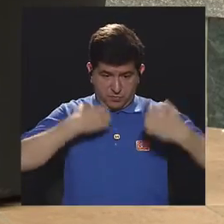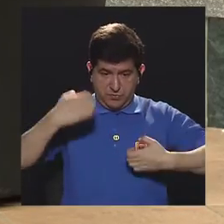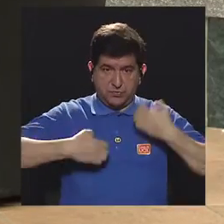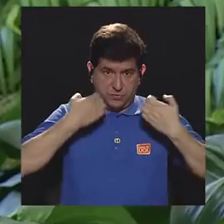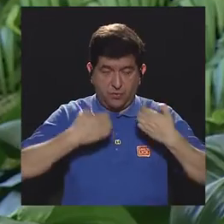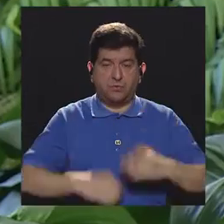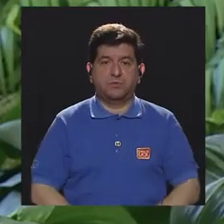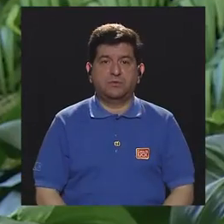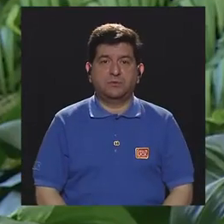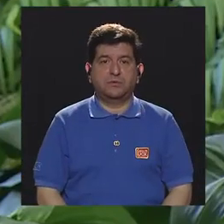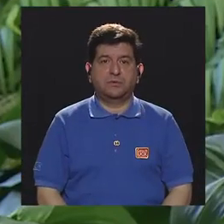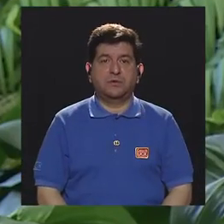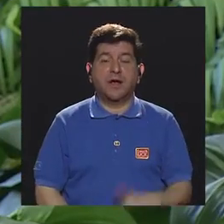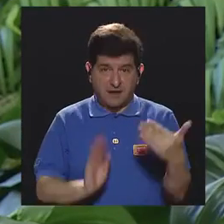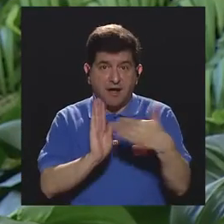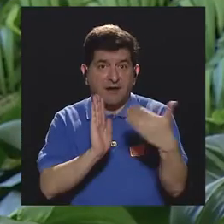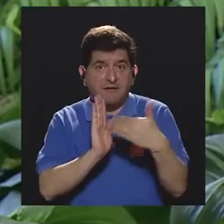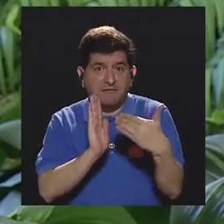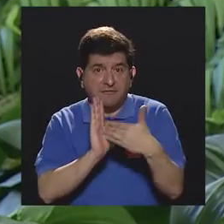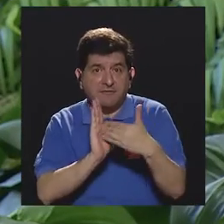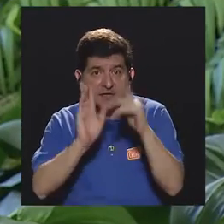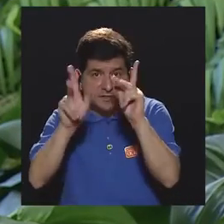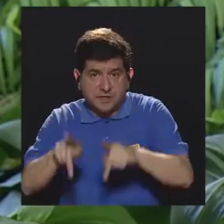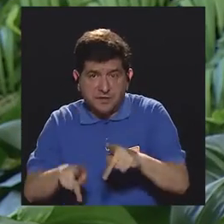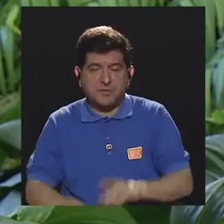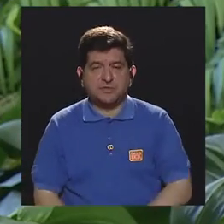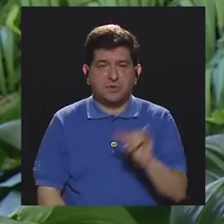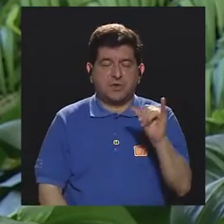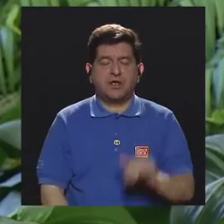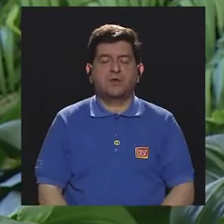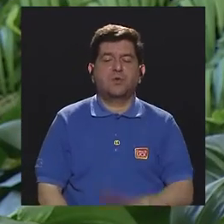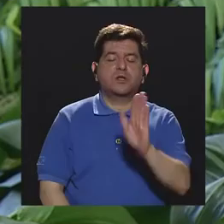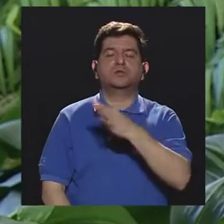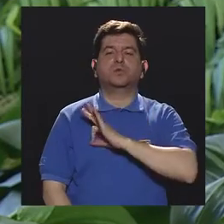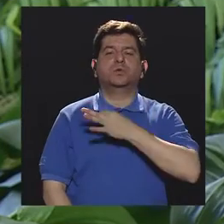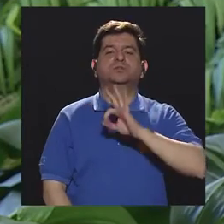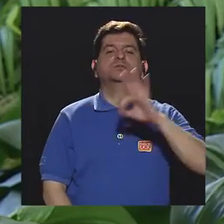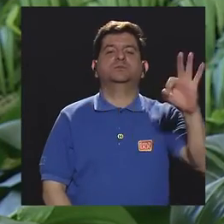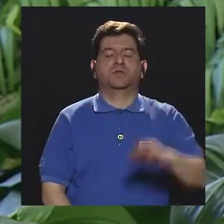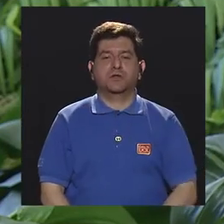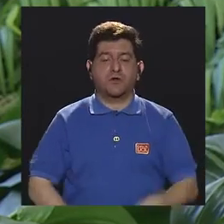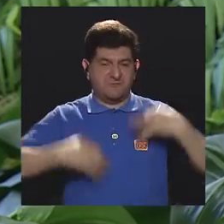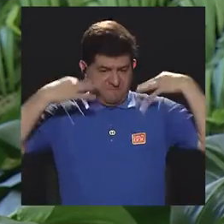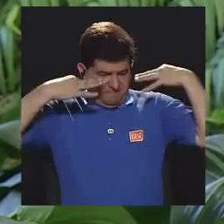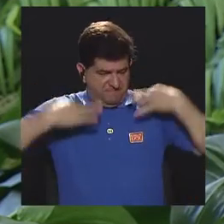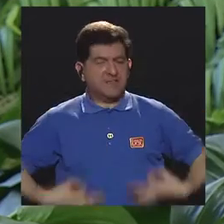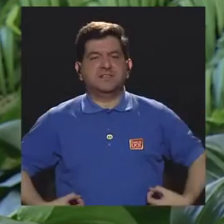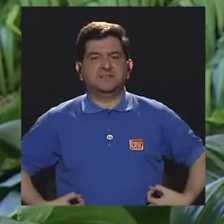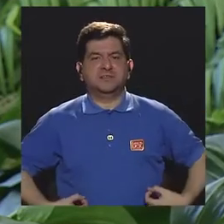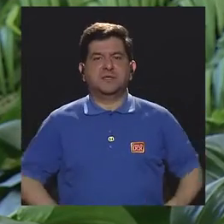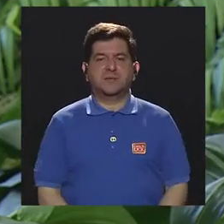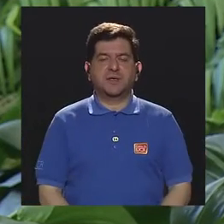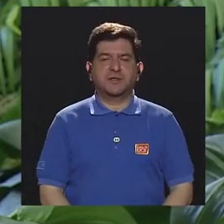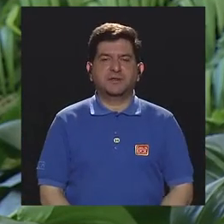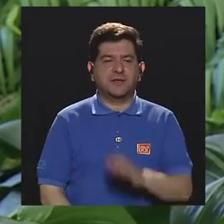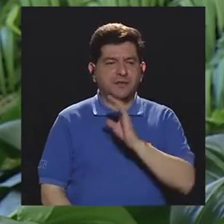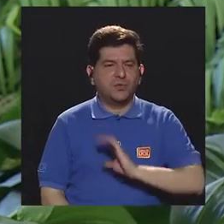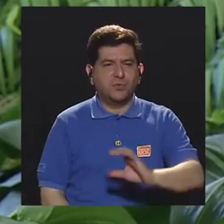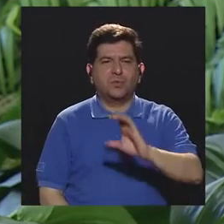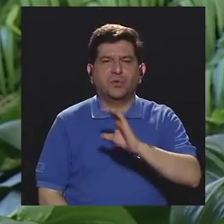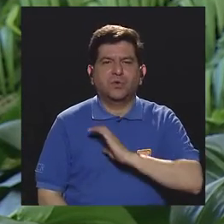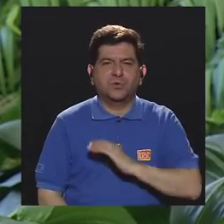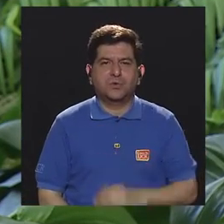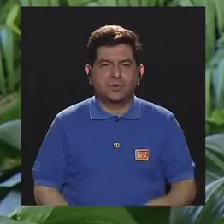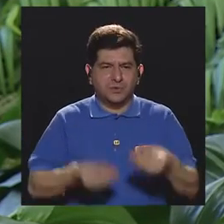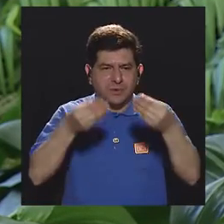emociones, las altera, el espíritu, y físicamente va a haber